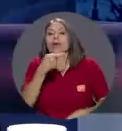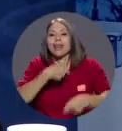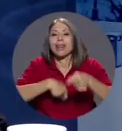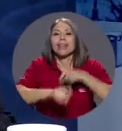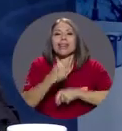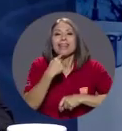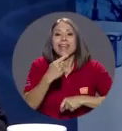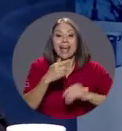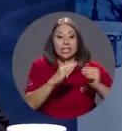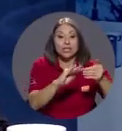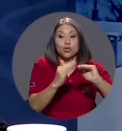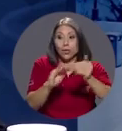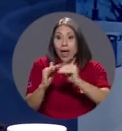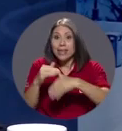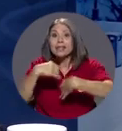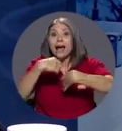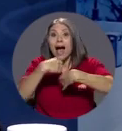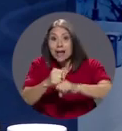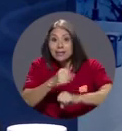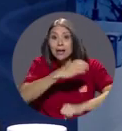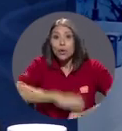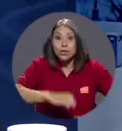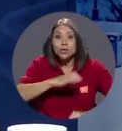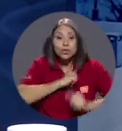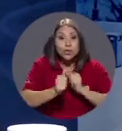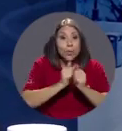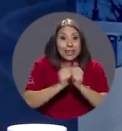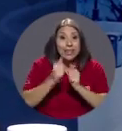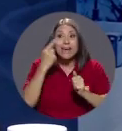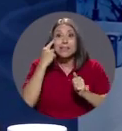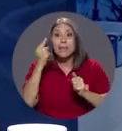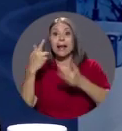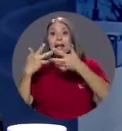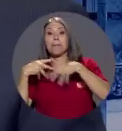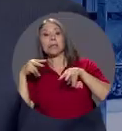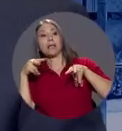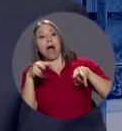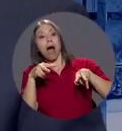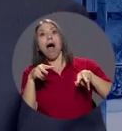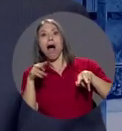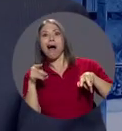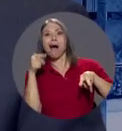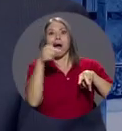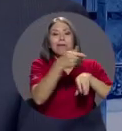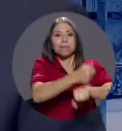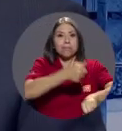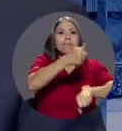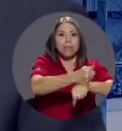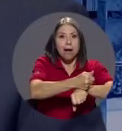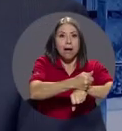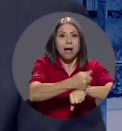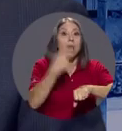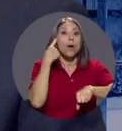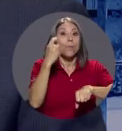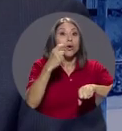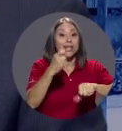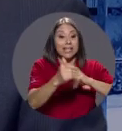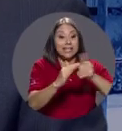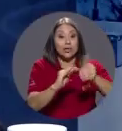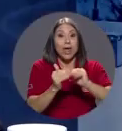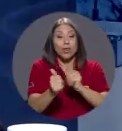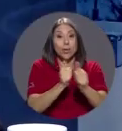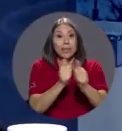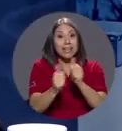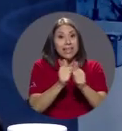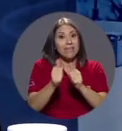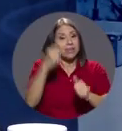las ciudades hacen que las condiciones sean competitivas para que las empresas se instalen. Sí. Porque la ciudad competitiva es un actor tal vez